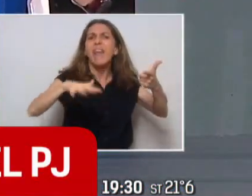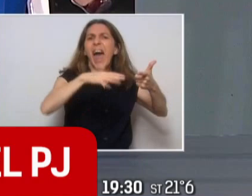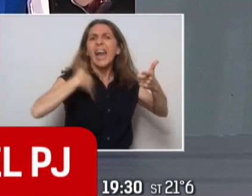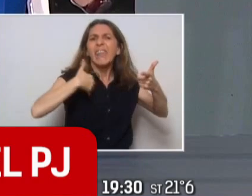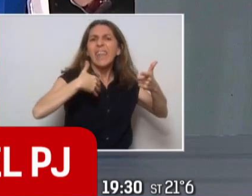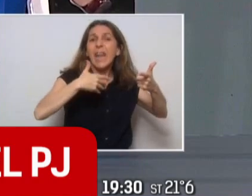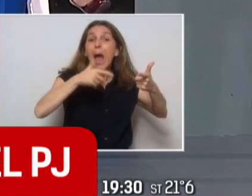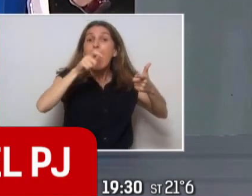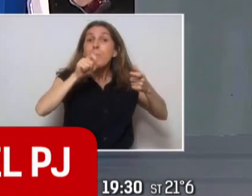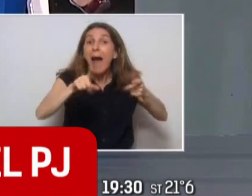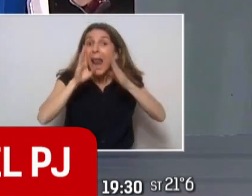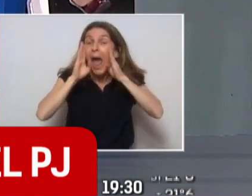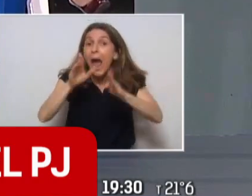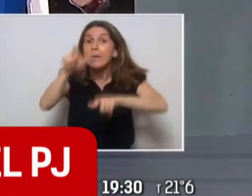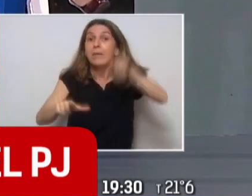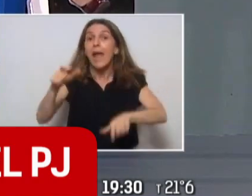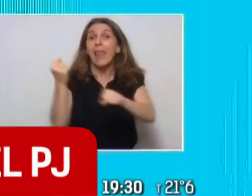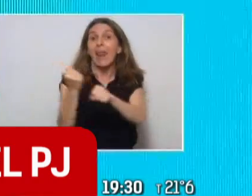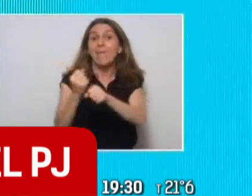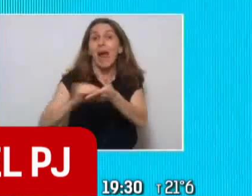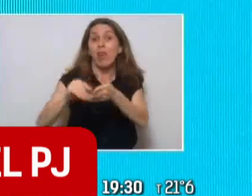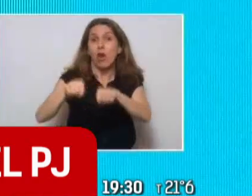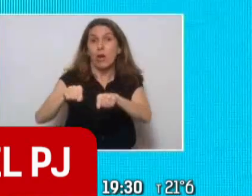los que trabajaban.